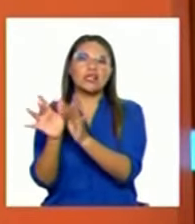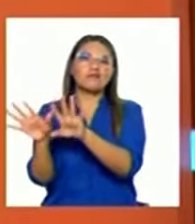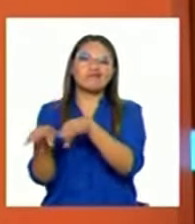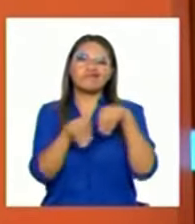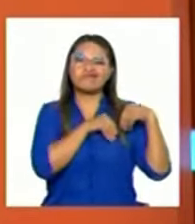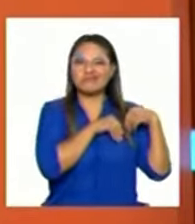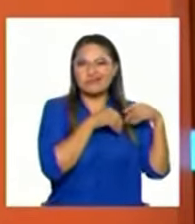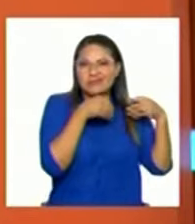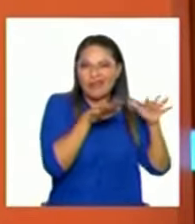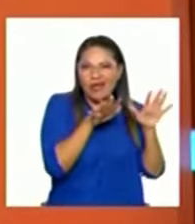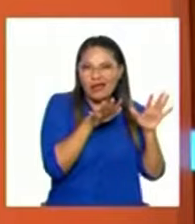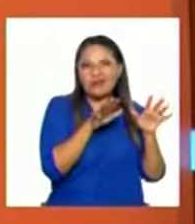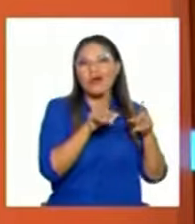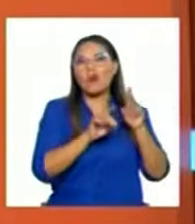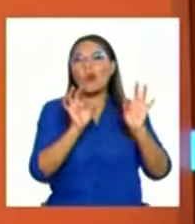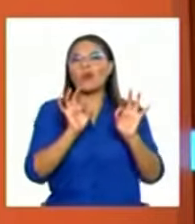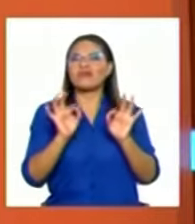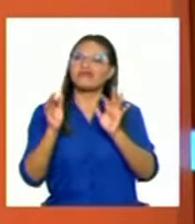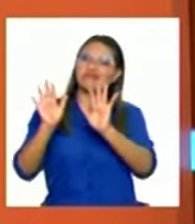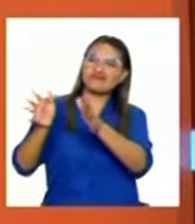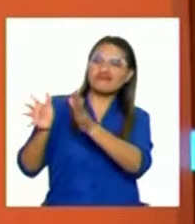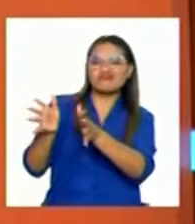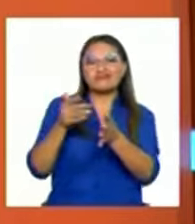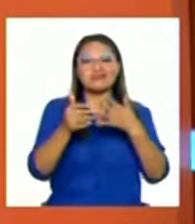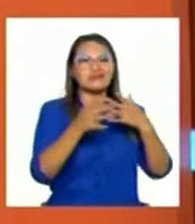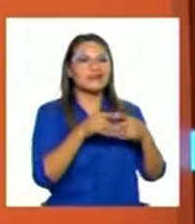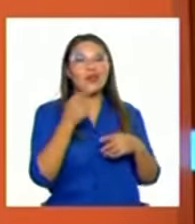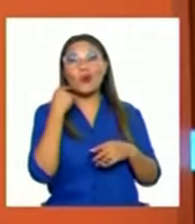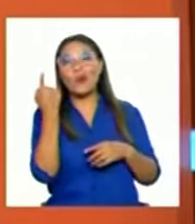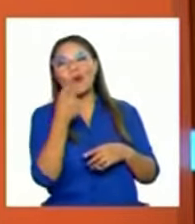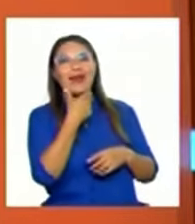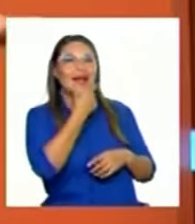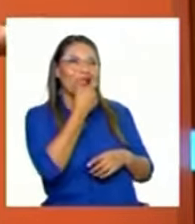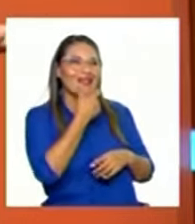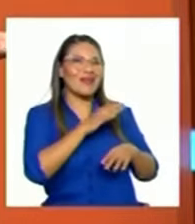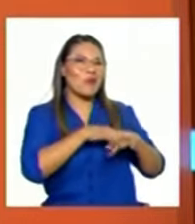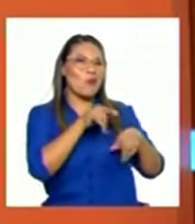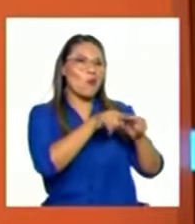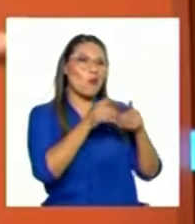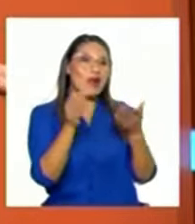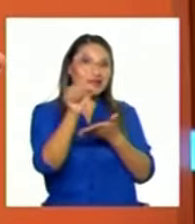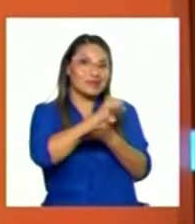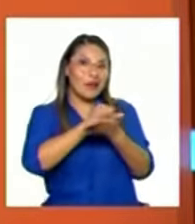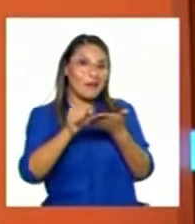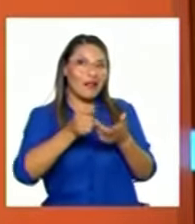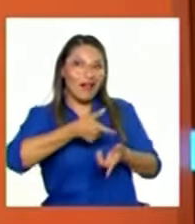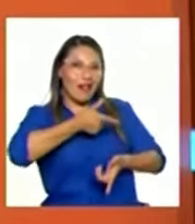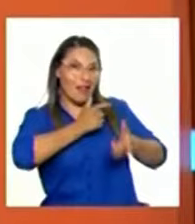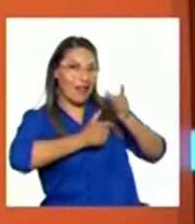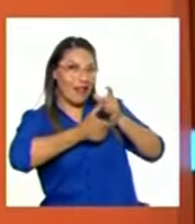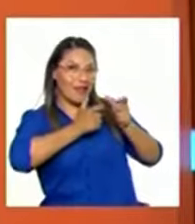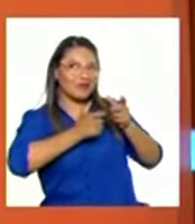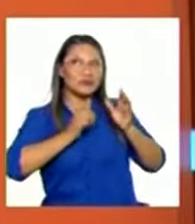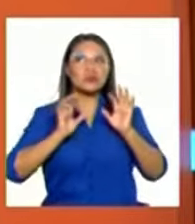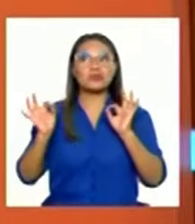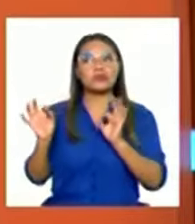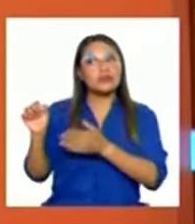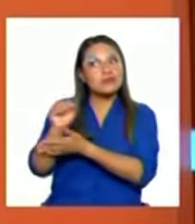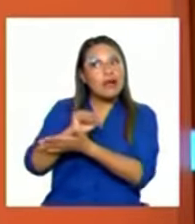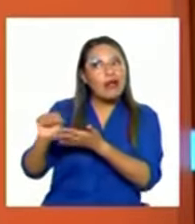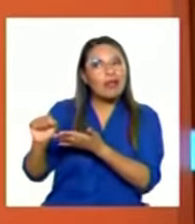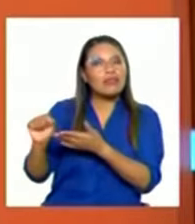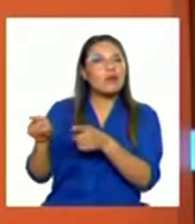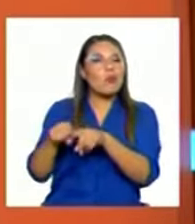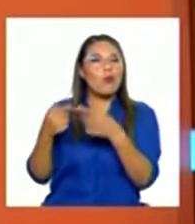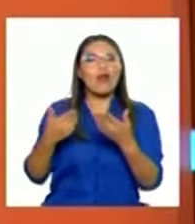algunos significados. Entonces, como comentábamos jocosamente, algunos dicen de broma Semana Tranca y no Semana Santa. Claro. Porque se